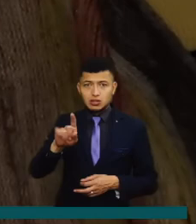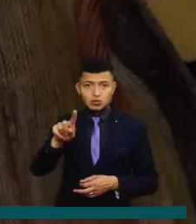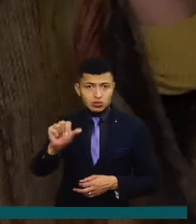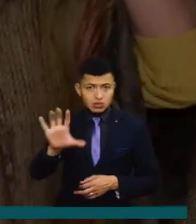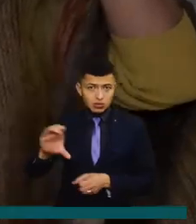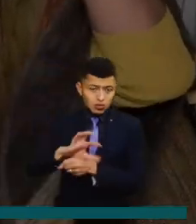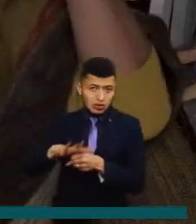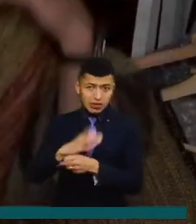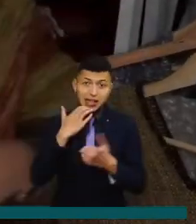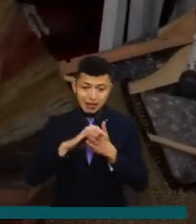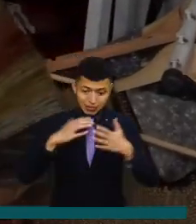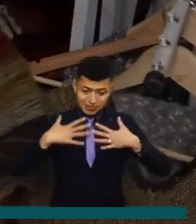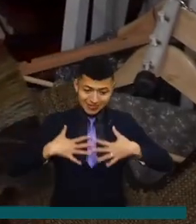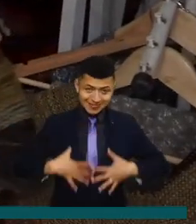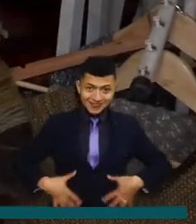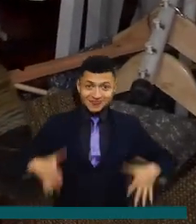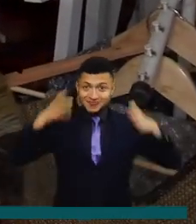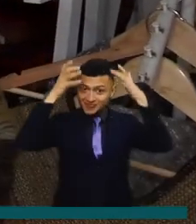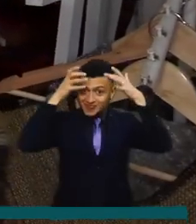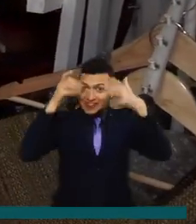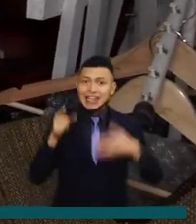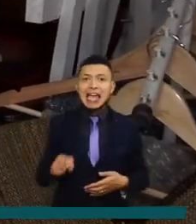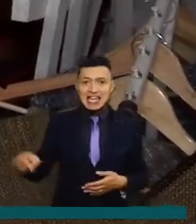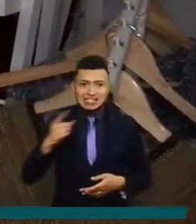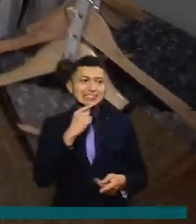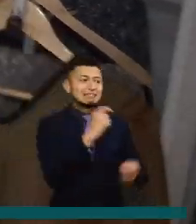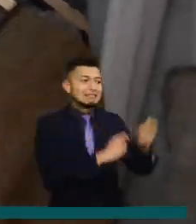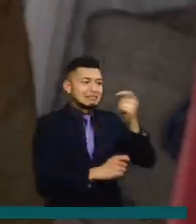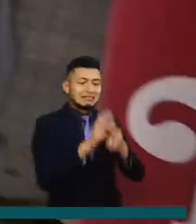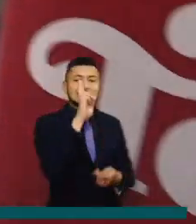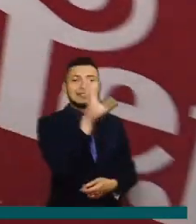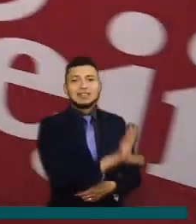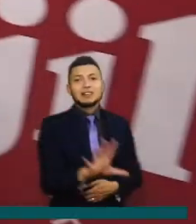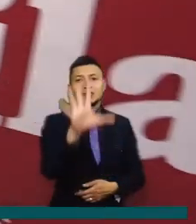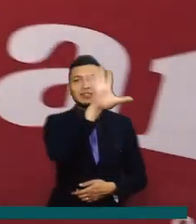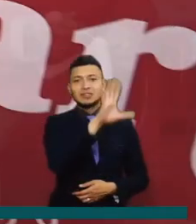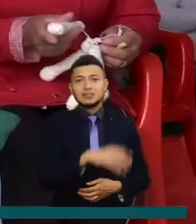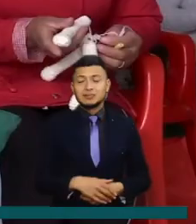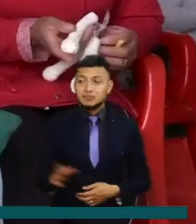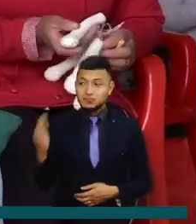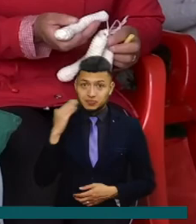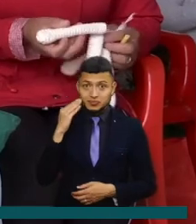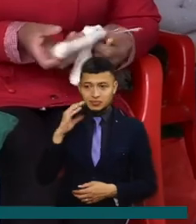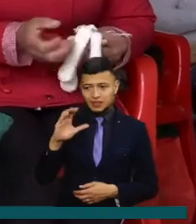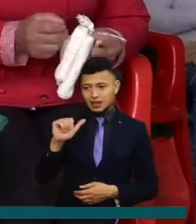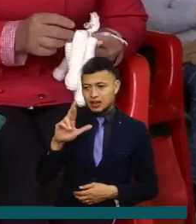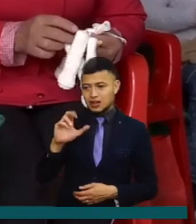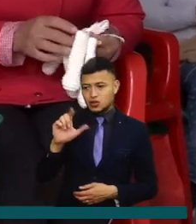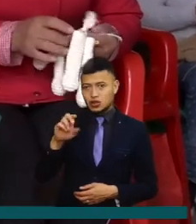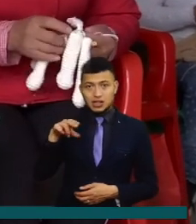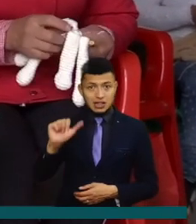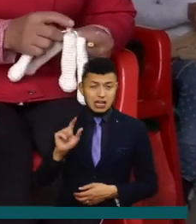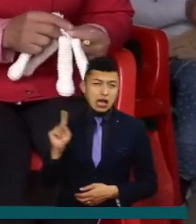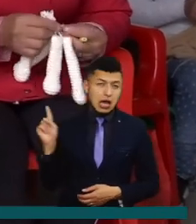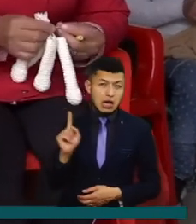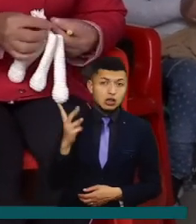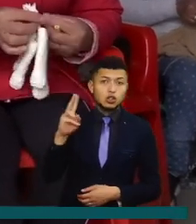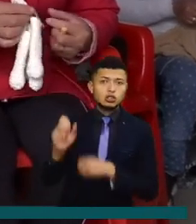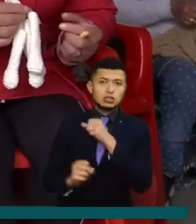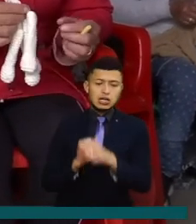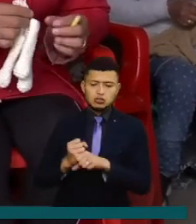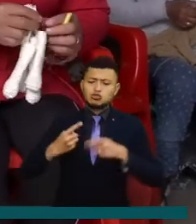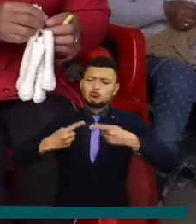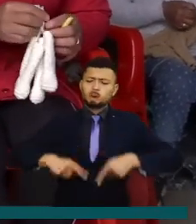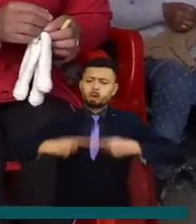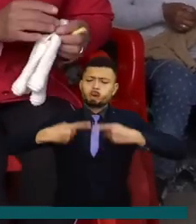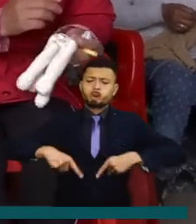tales como este gorro y esta ruana, y que comercializan en el resto del país. Carolina lleva 12 años tejiendo a